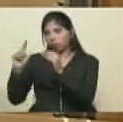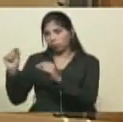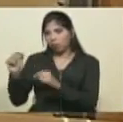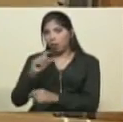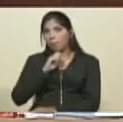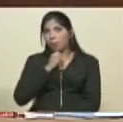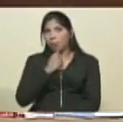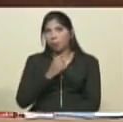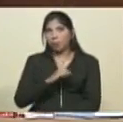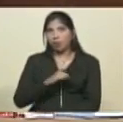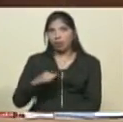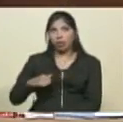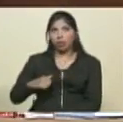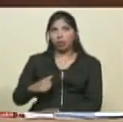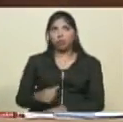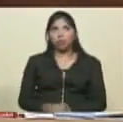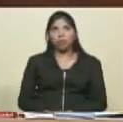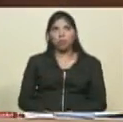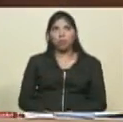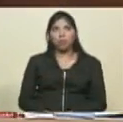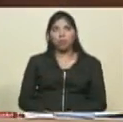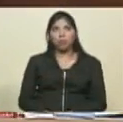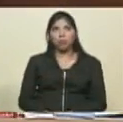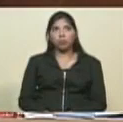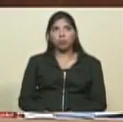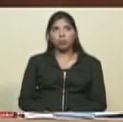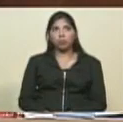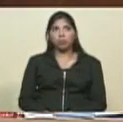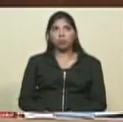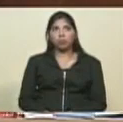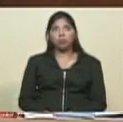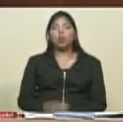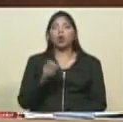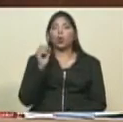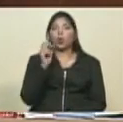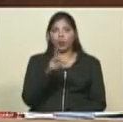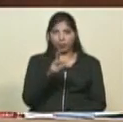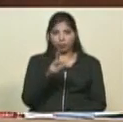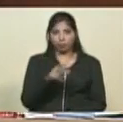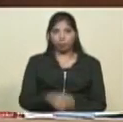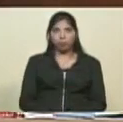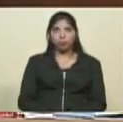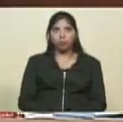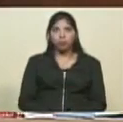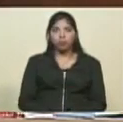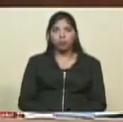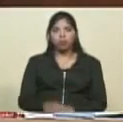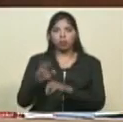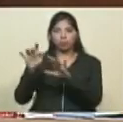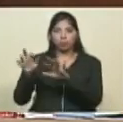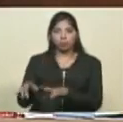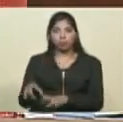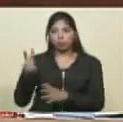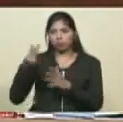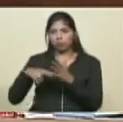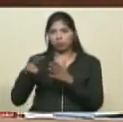Bueno, en consideración para la aprobación, el orden del día leído por el secretario de esta